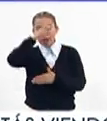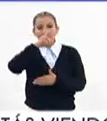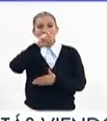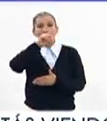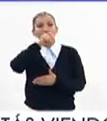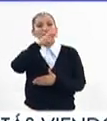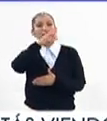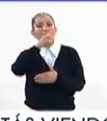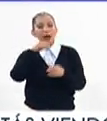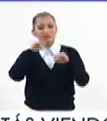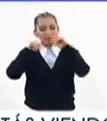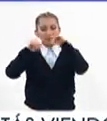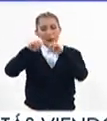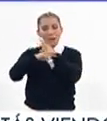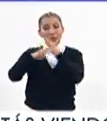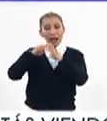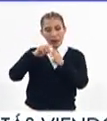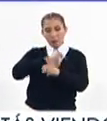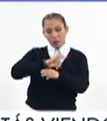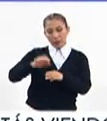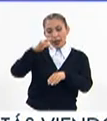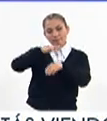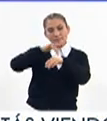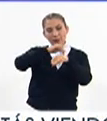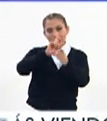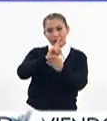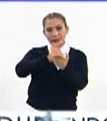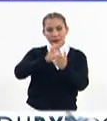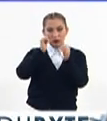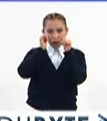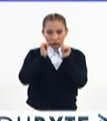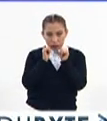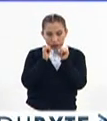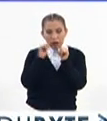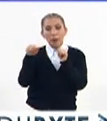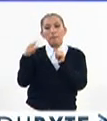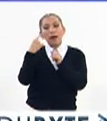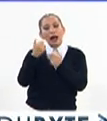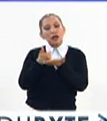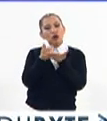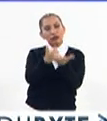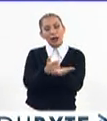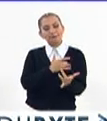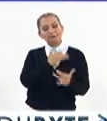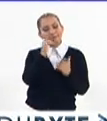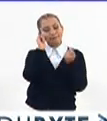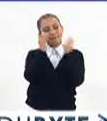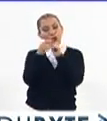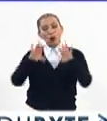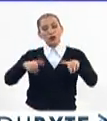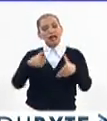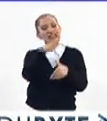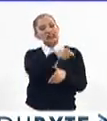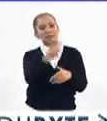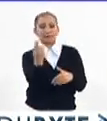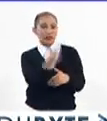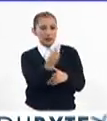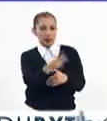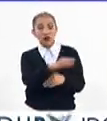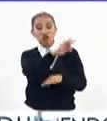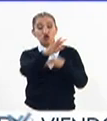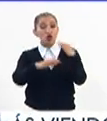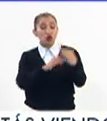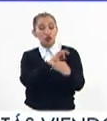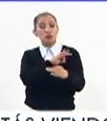Rivera, elaboran y adaptan material accesible a las personas con discapacidad visual para contribuir a sensibilizar a la comunidad sobre la necesidad de